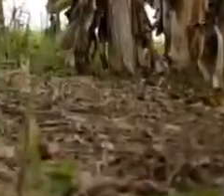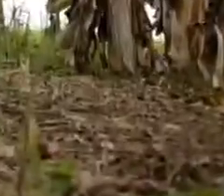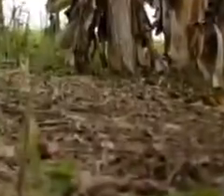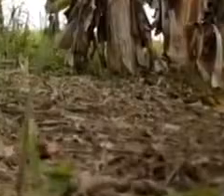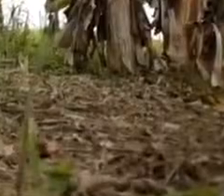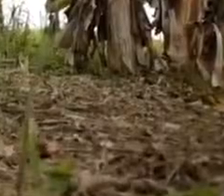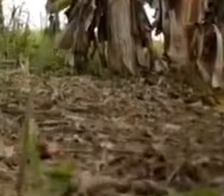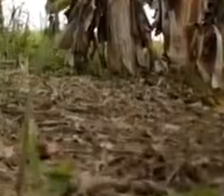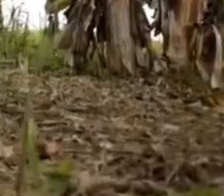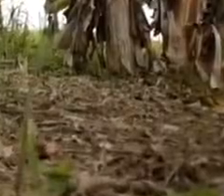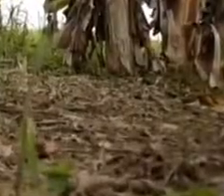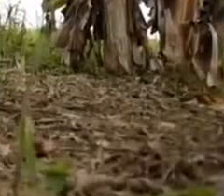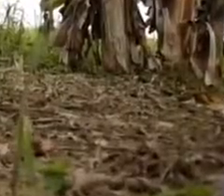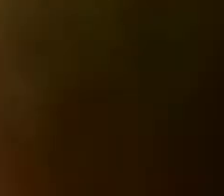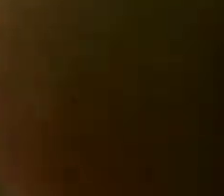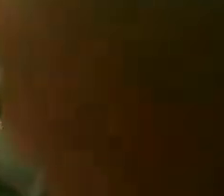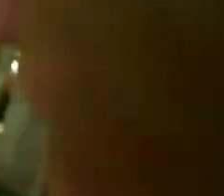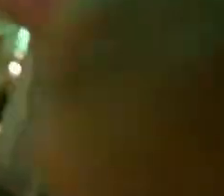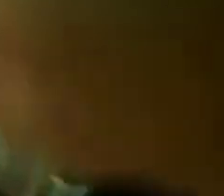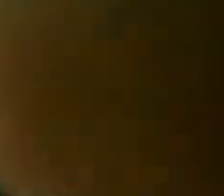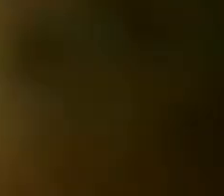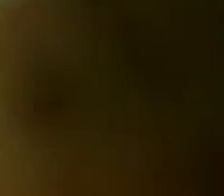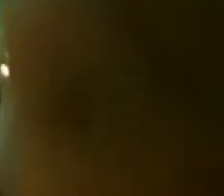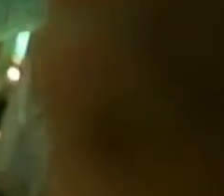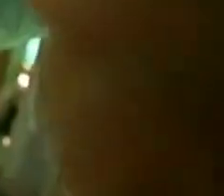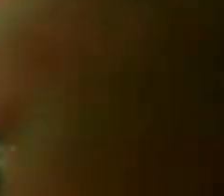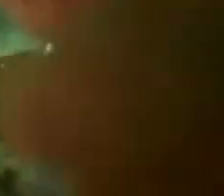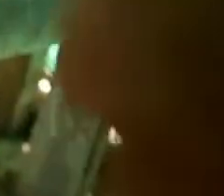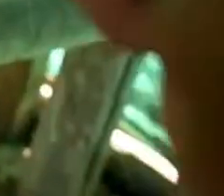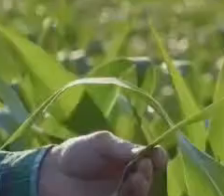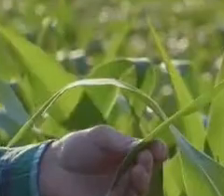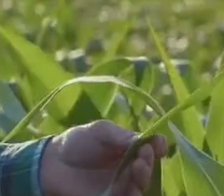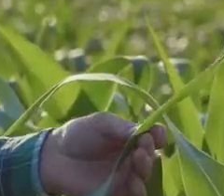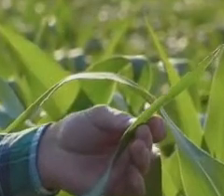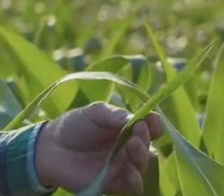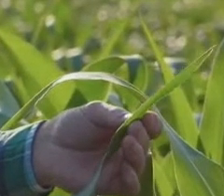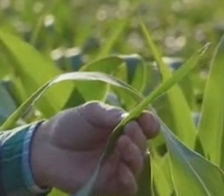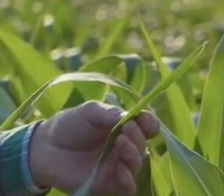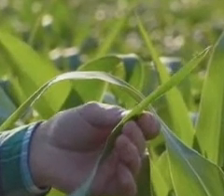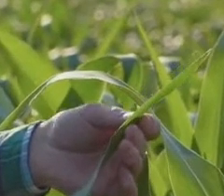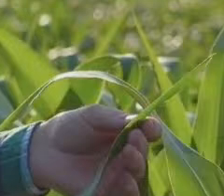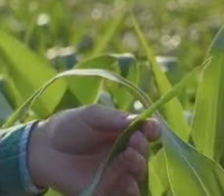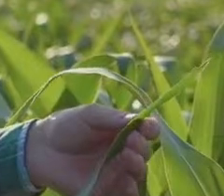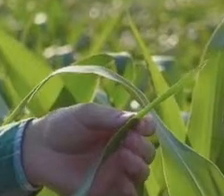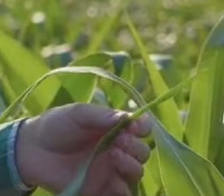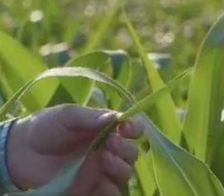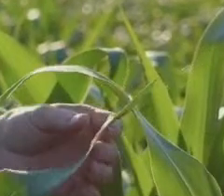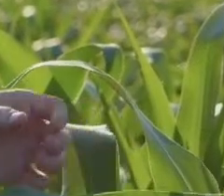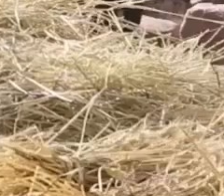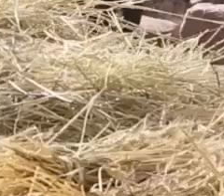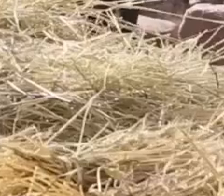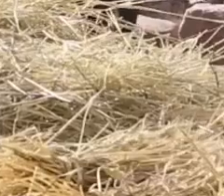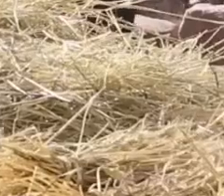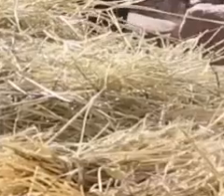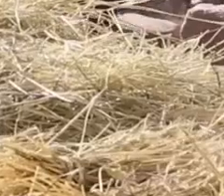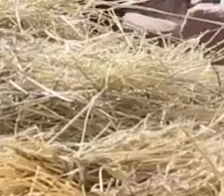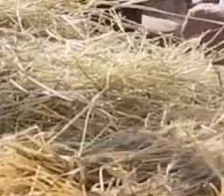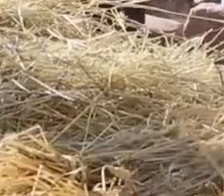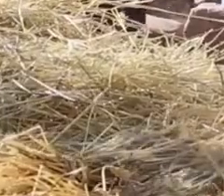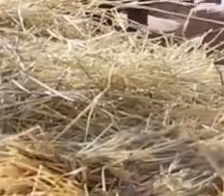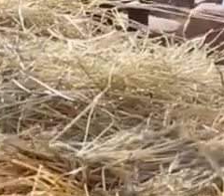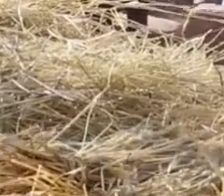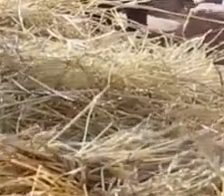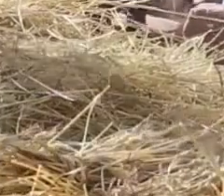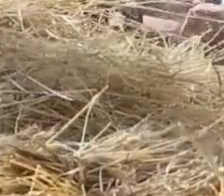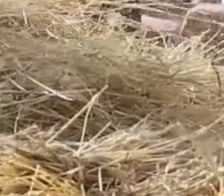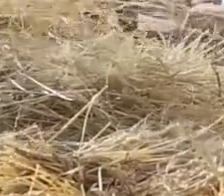parlamentos, instituciones académicas, sector privado y las organizaciones de agricultores y productores para la puesta en